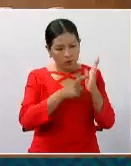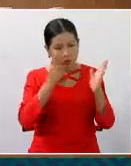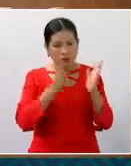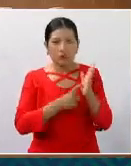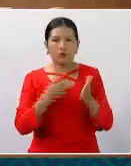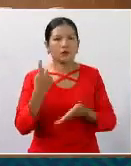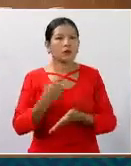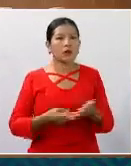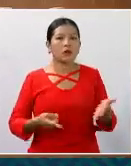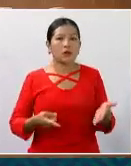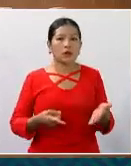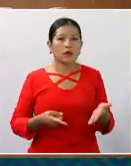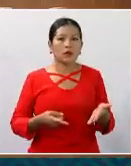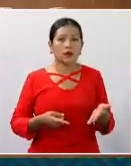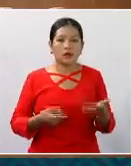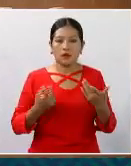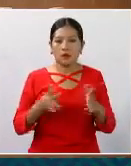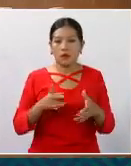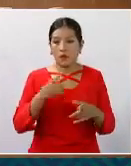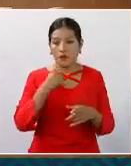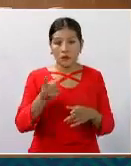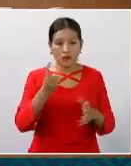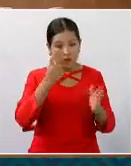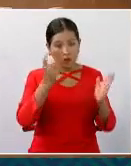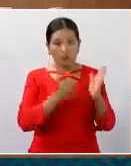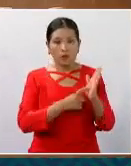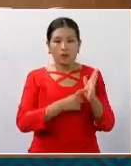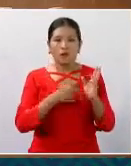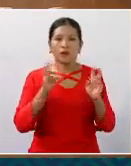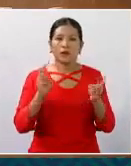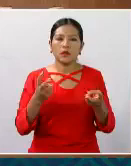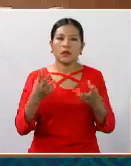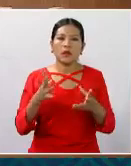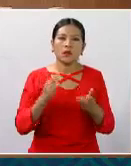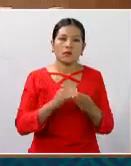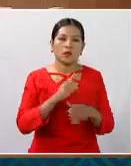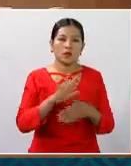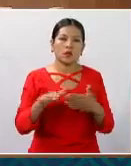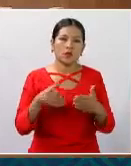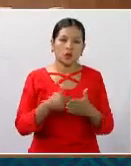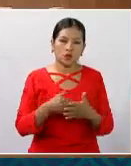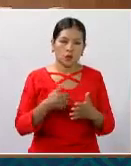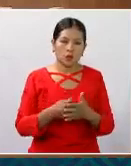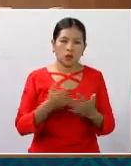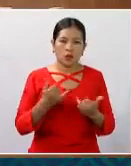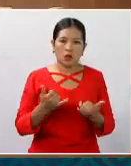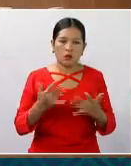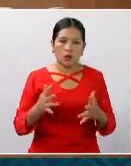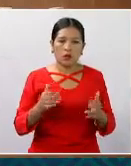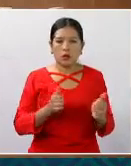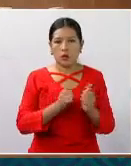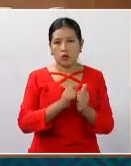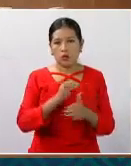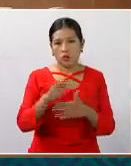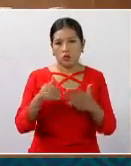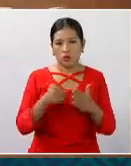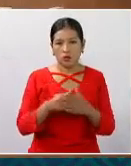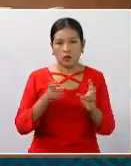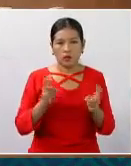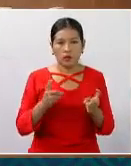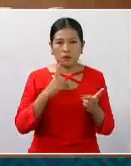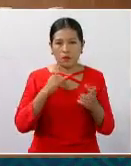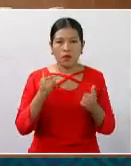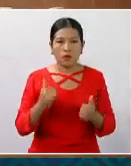Han observado artículos que están relacionados con el presupuesto, con